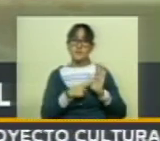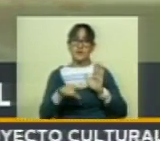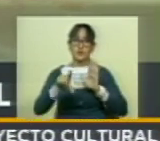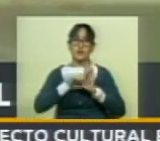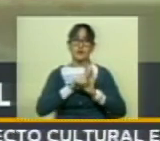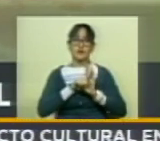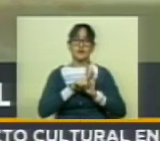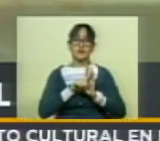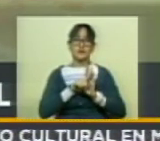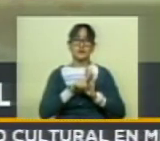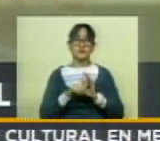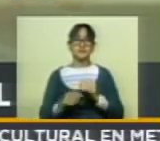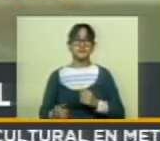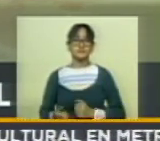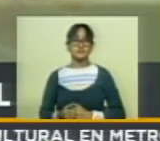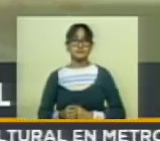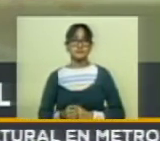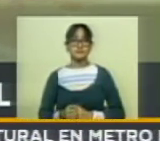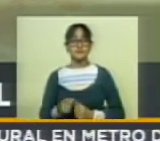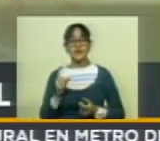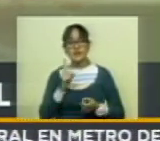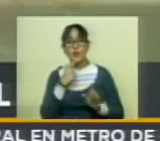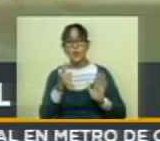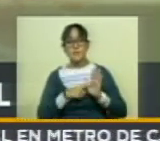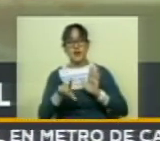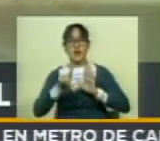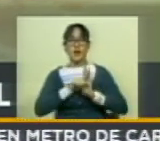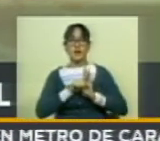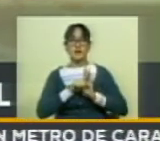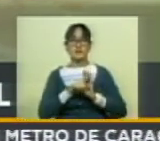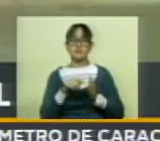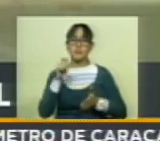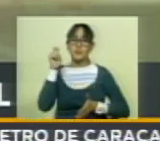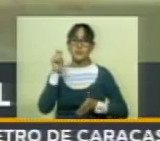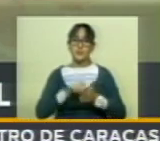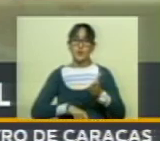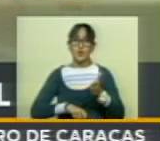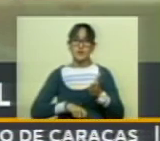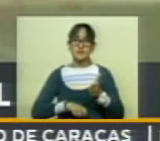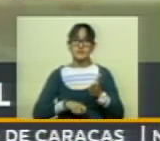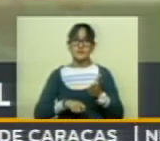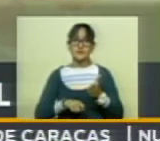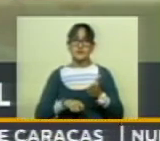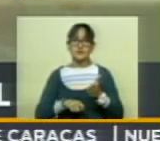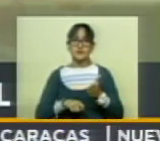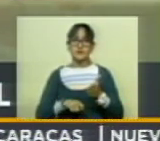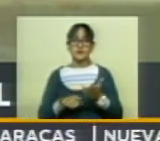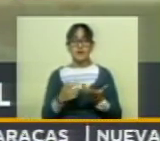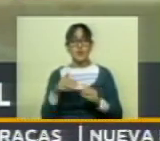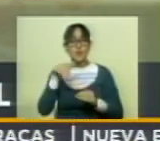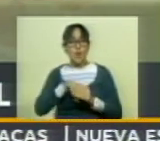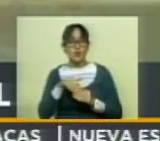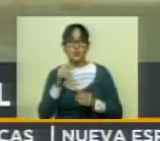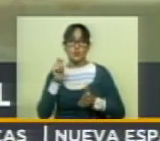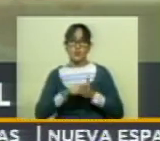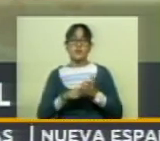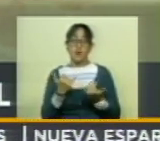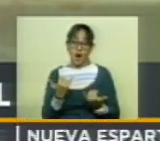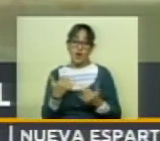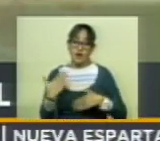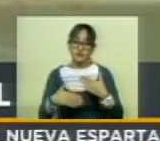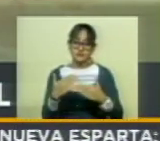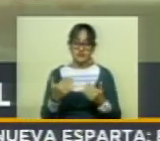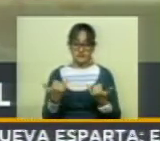ley. Cumplir y hacer cumplir la ley. La ley prohíbe el desestimulo del voto y eso es lo que vamos a